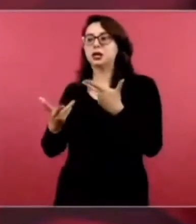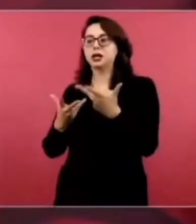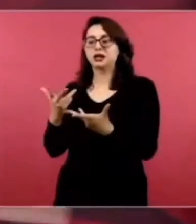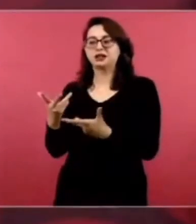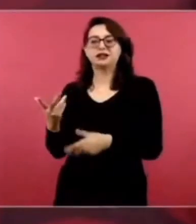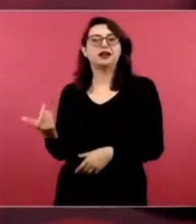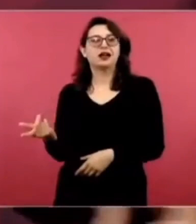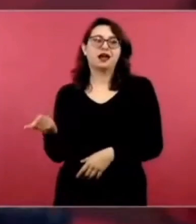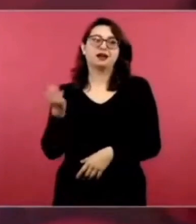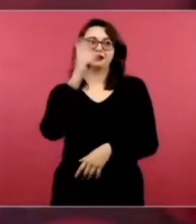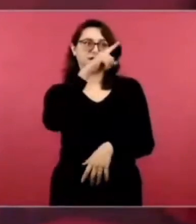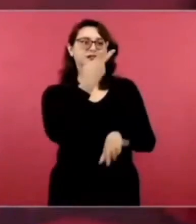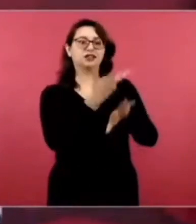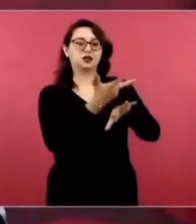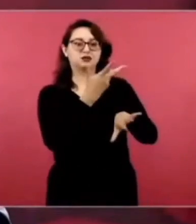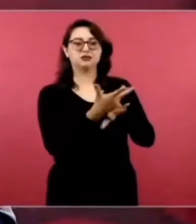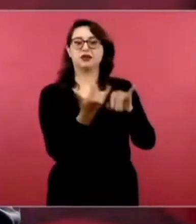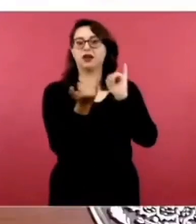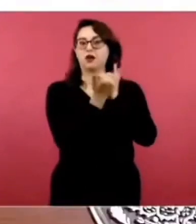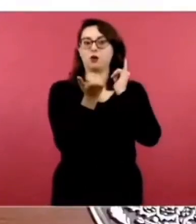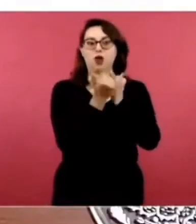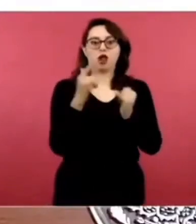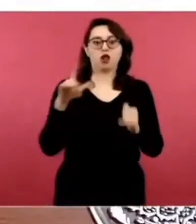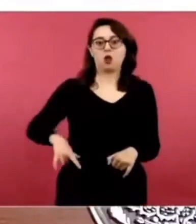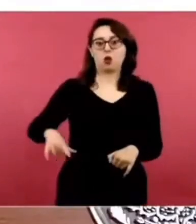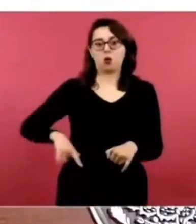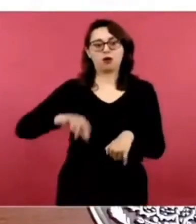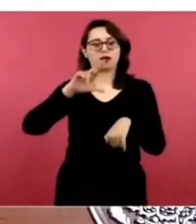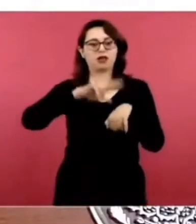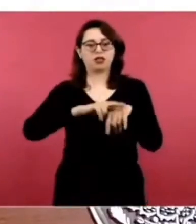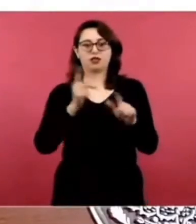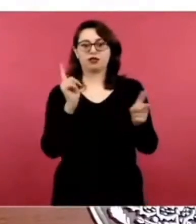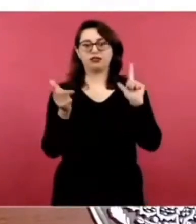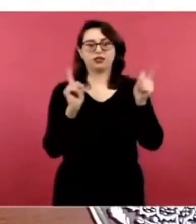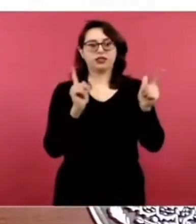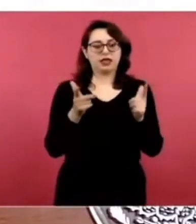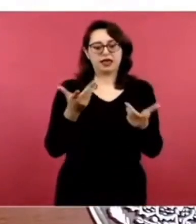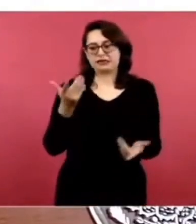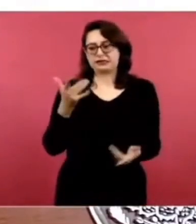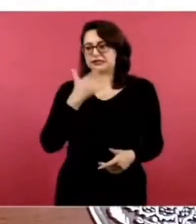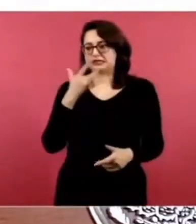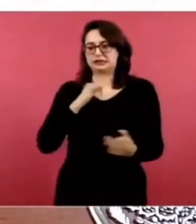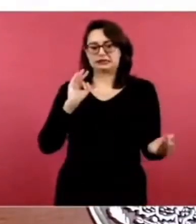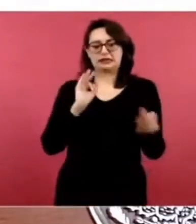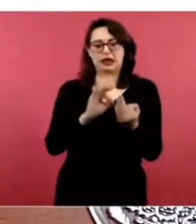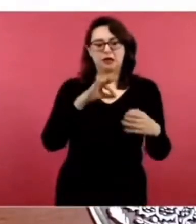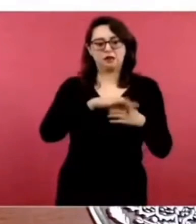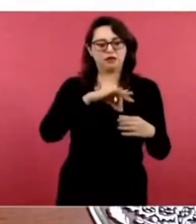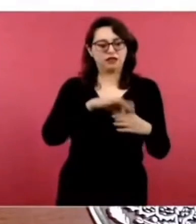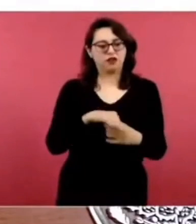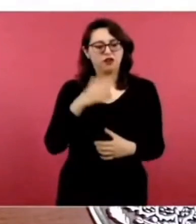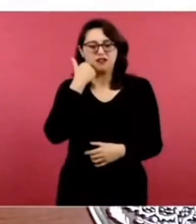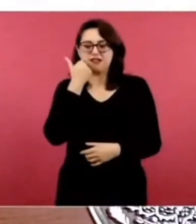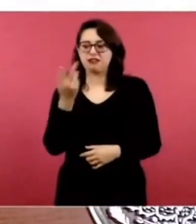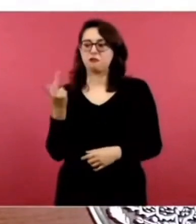puso unas boyas en el río Bravo con alambre de púa.